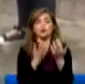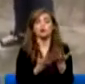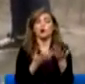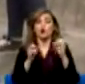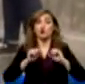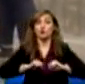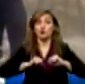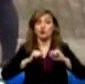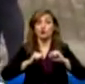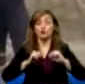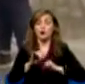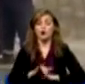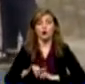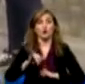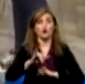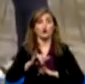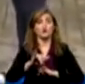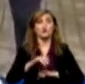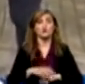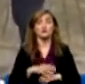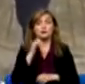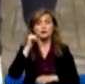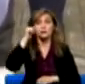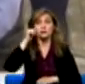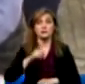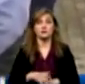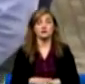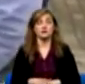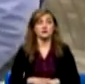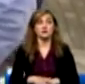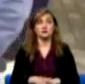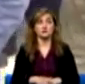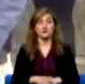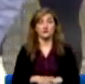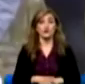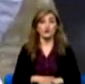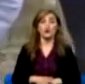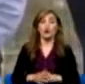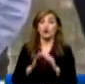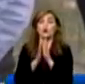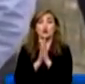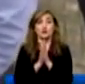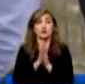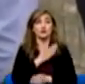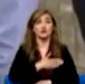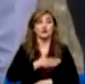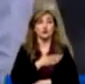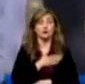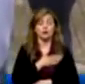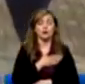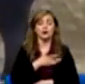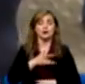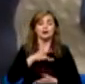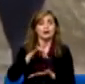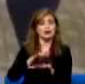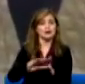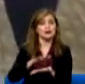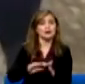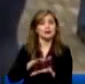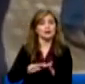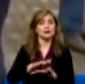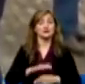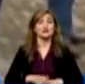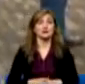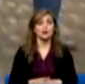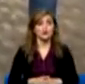suceder un fenómeno similar al que ocurrió ayer. Sí, bueno, nosotros estamos pidiendo que, por favor, primero mantener la calma. Mantener